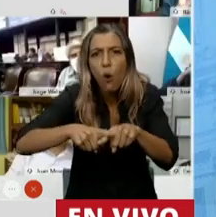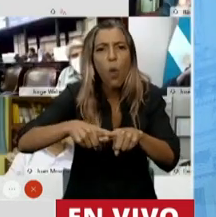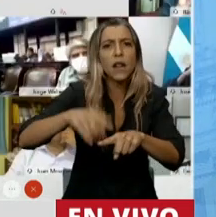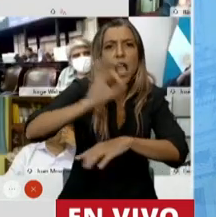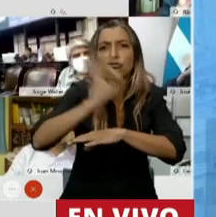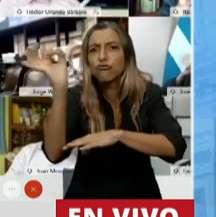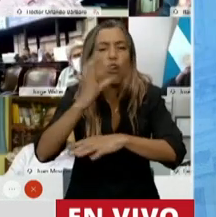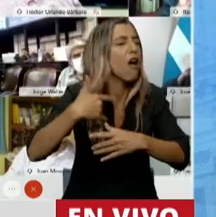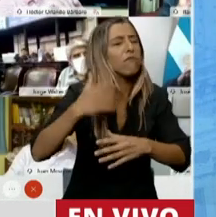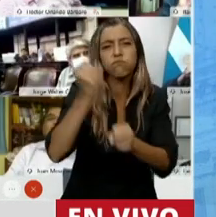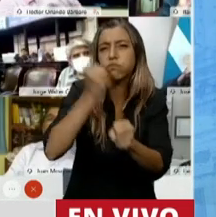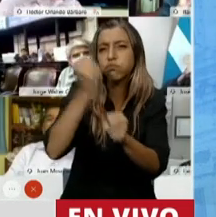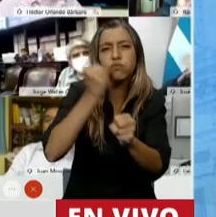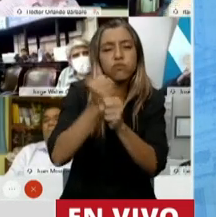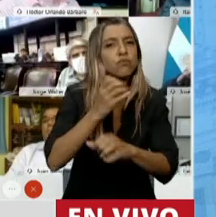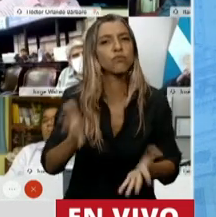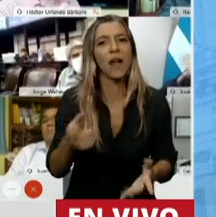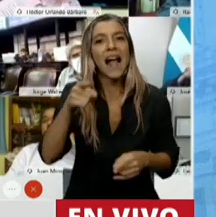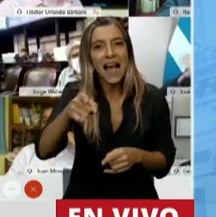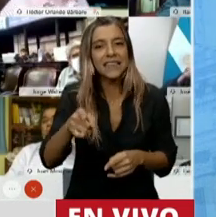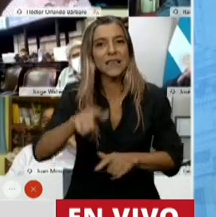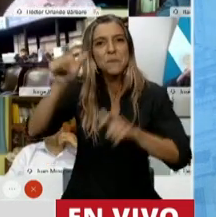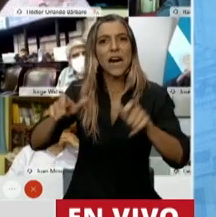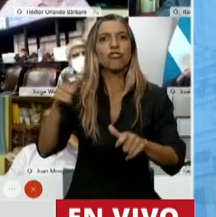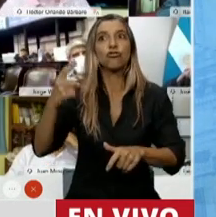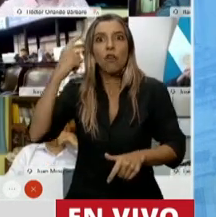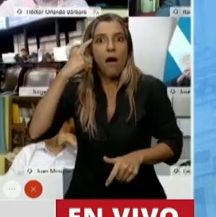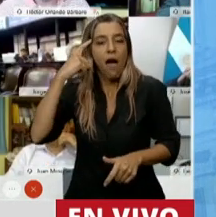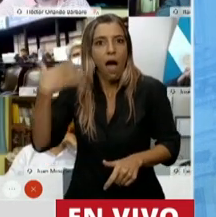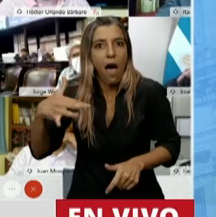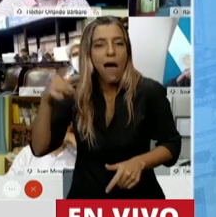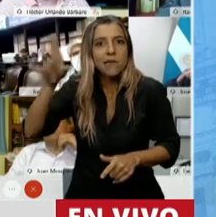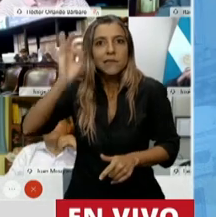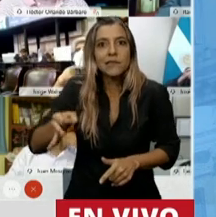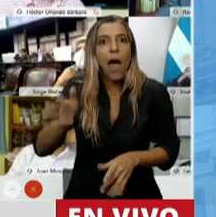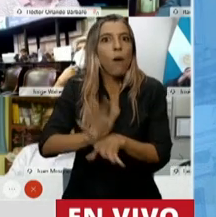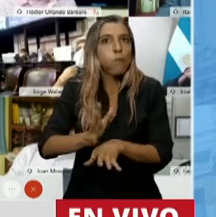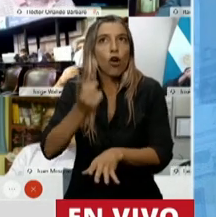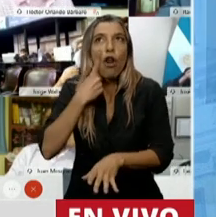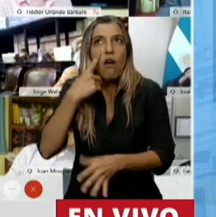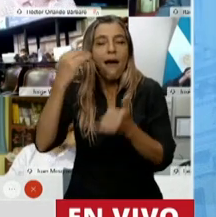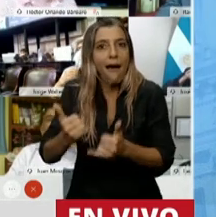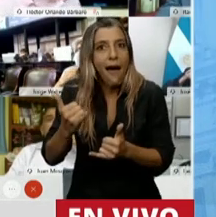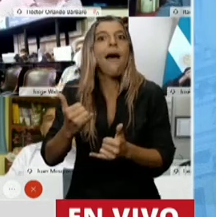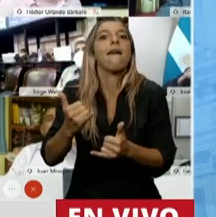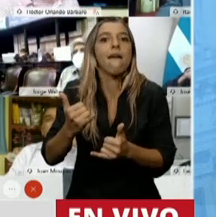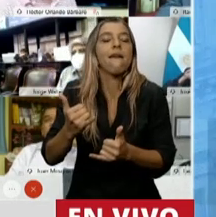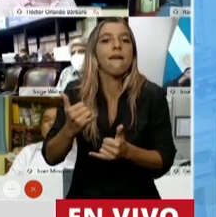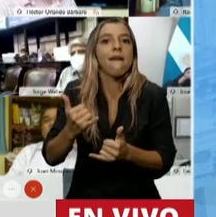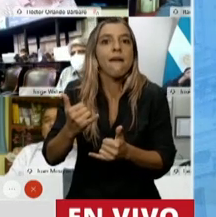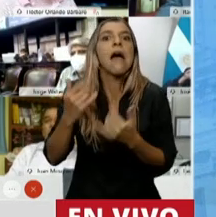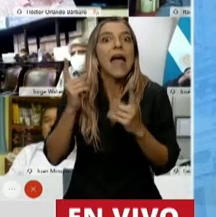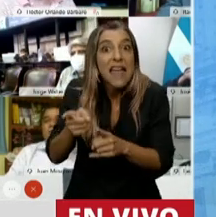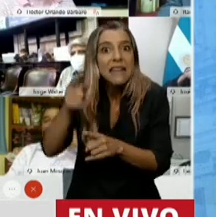La saca las mentes brillantes de los emprendedores, esos que ustedes están echando porque no se les escapa alguna idea para